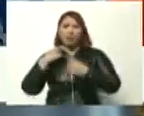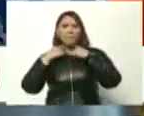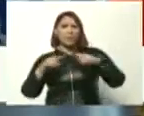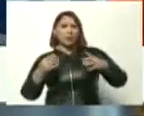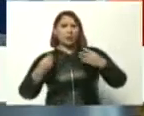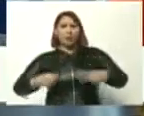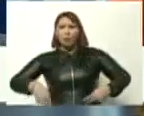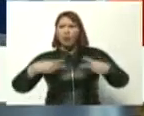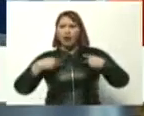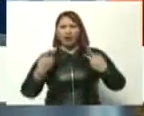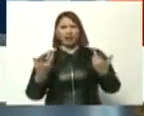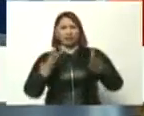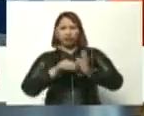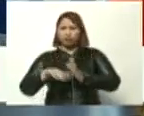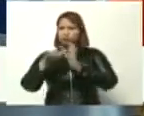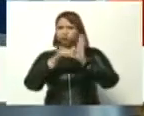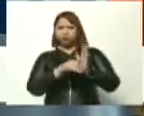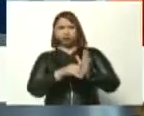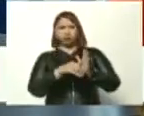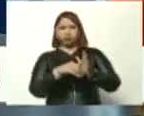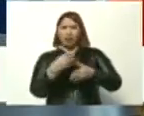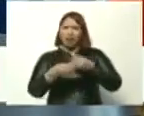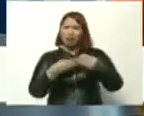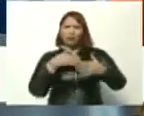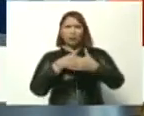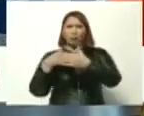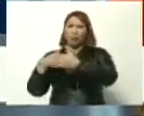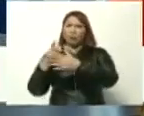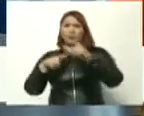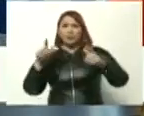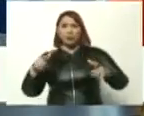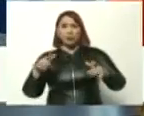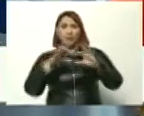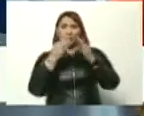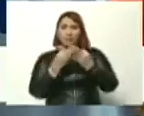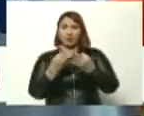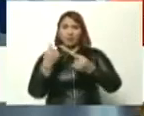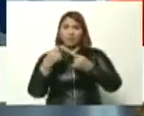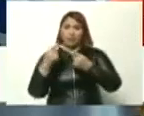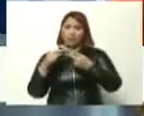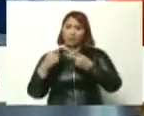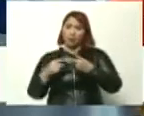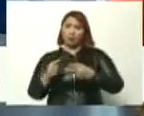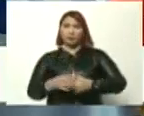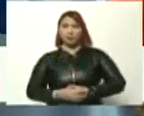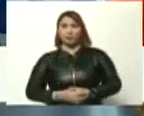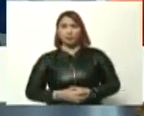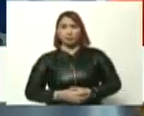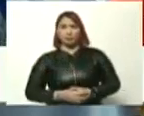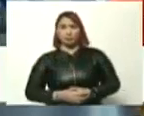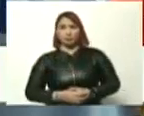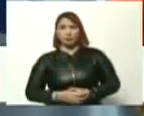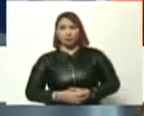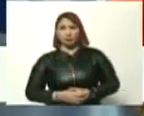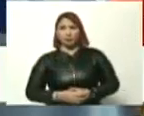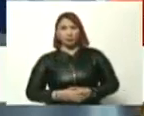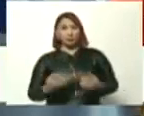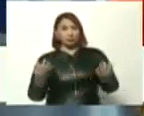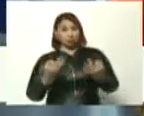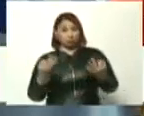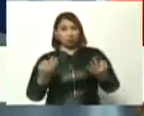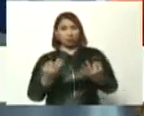por delitos que se cometen contra las personas, las familias, etcétera. Y por lo tanto, pues, siempre